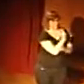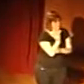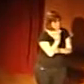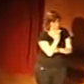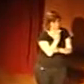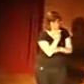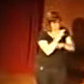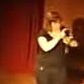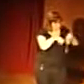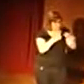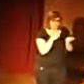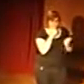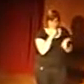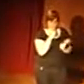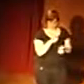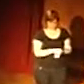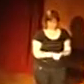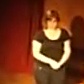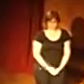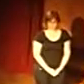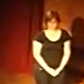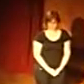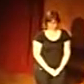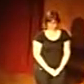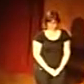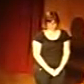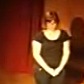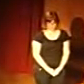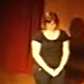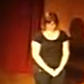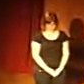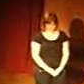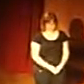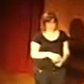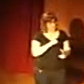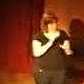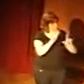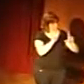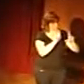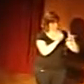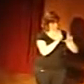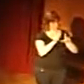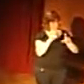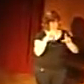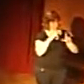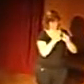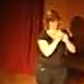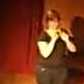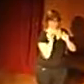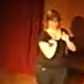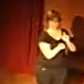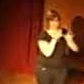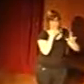ocurre por ejemplo en este cuadro del que hay vari versiones Eso quiere decir también que cuando una vista tiene